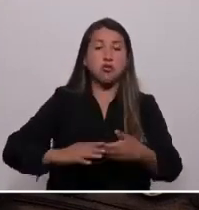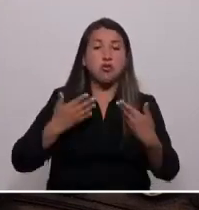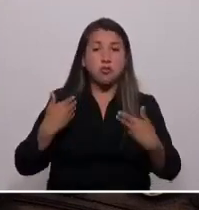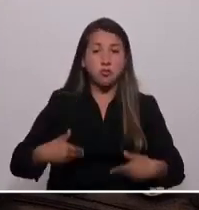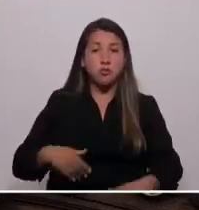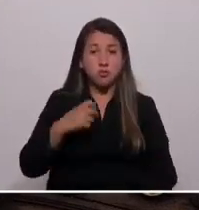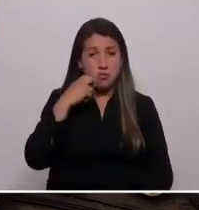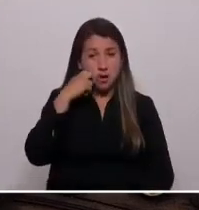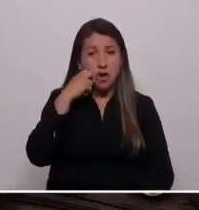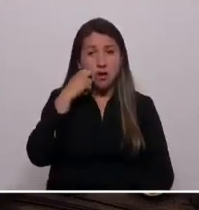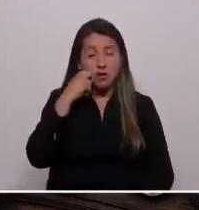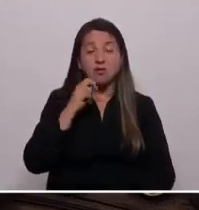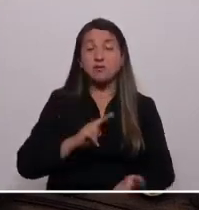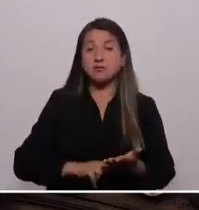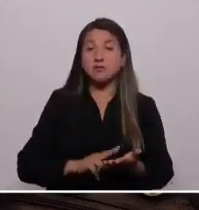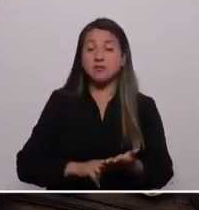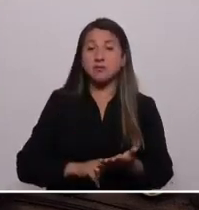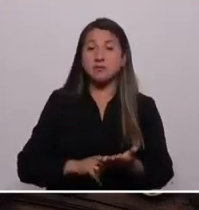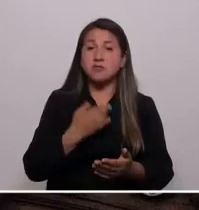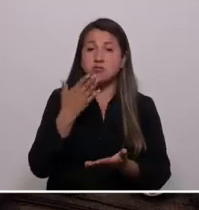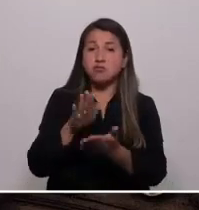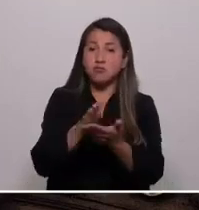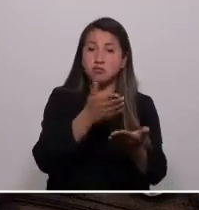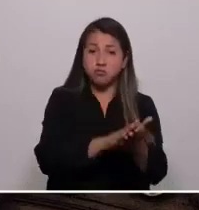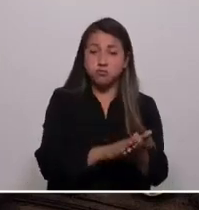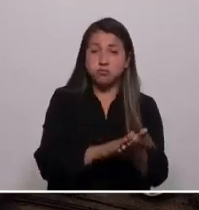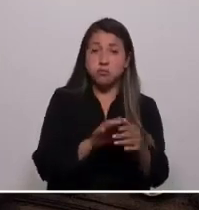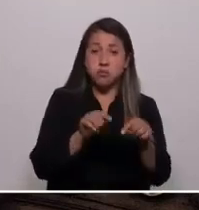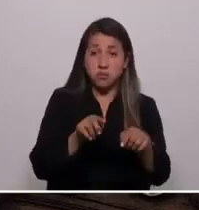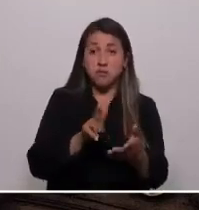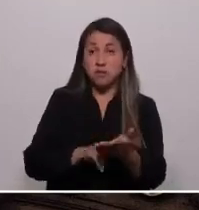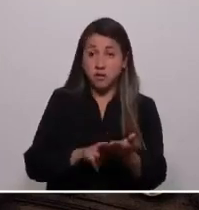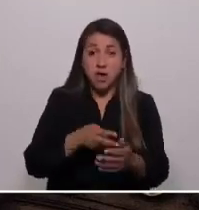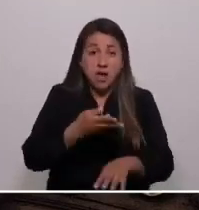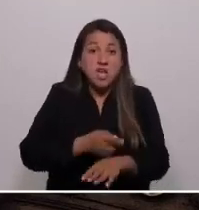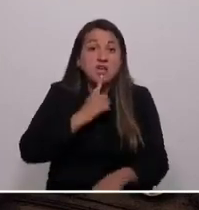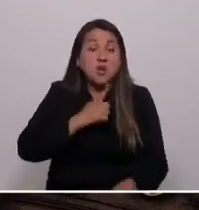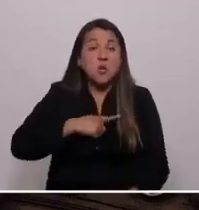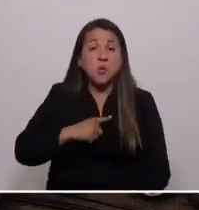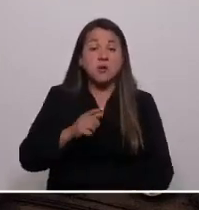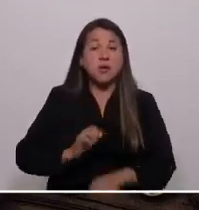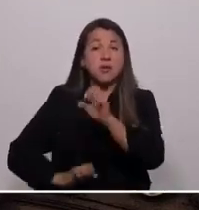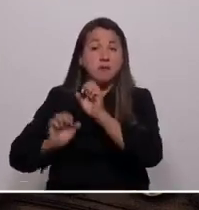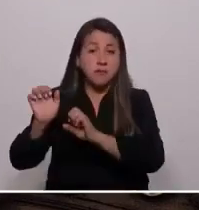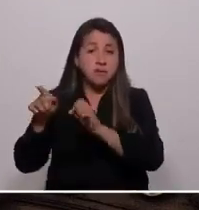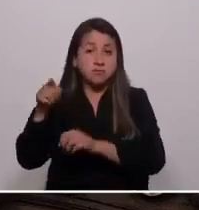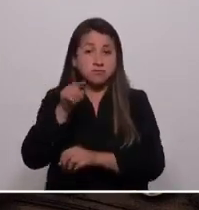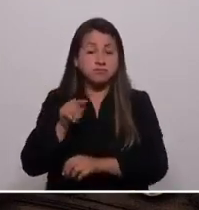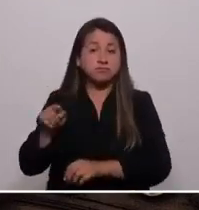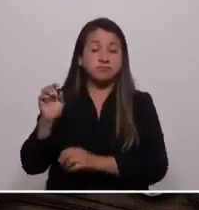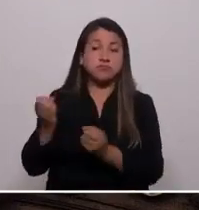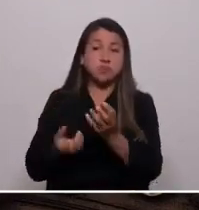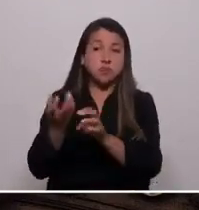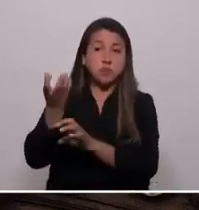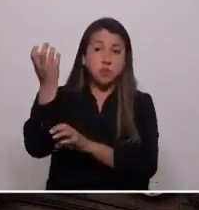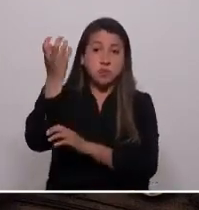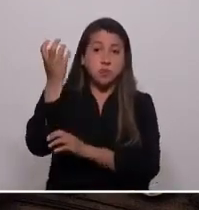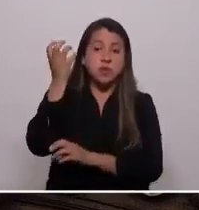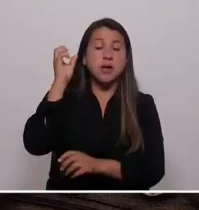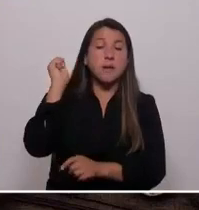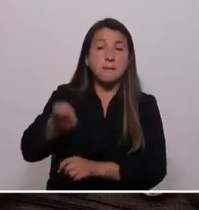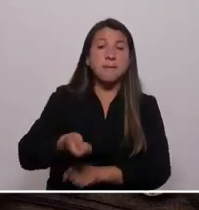inhumanos esta realidad causada por la agroindustria las forestales la megaminería la pesca industrial